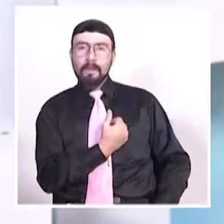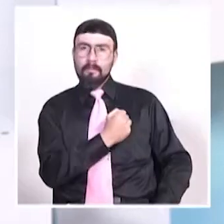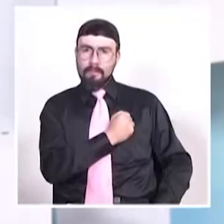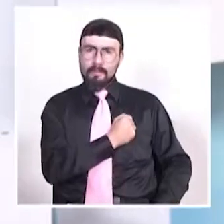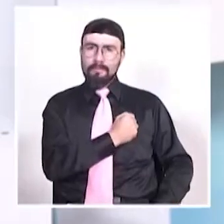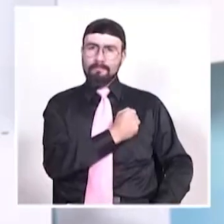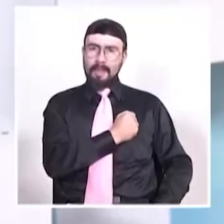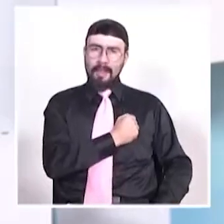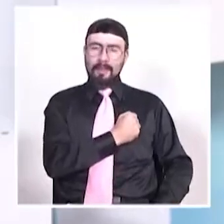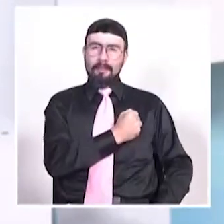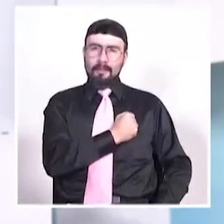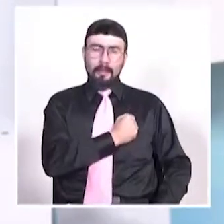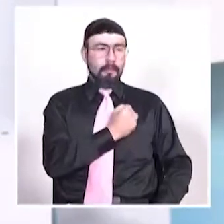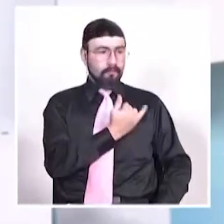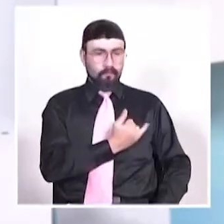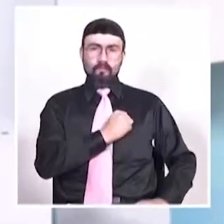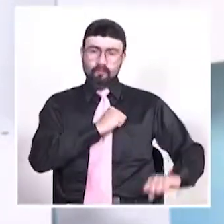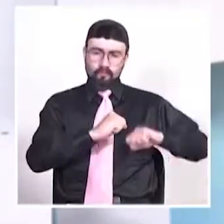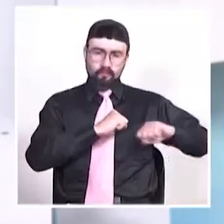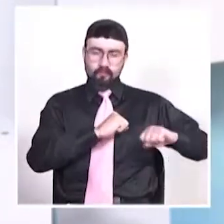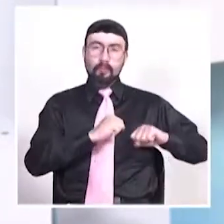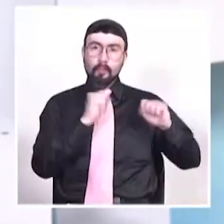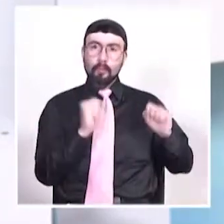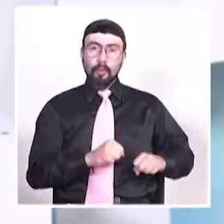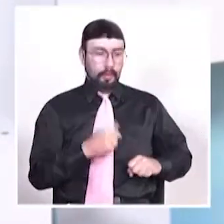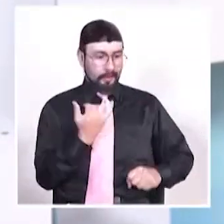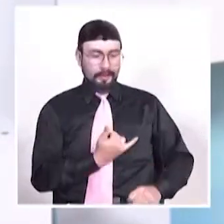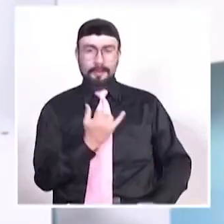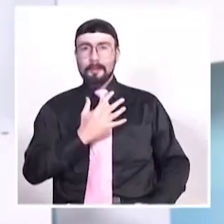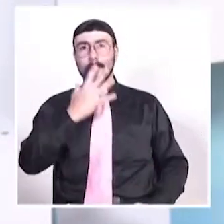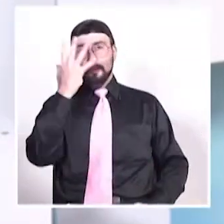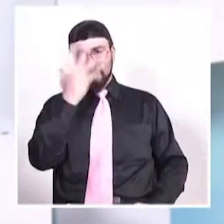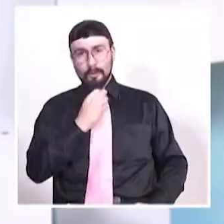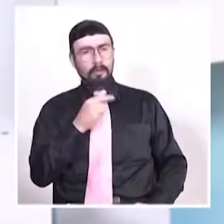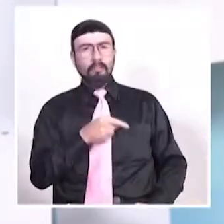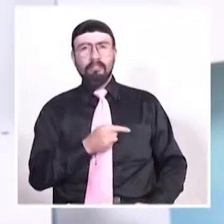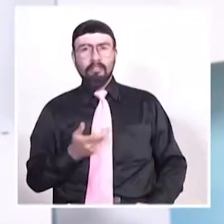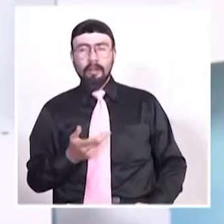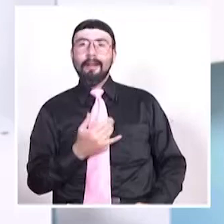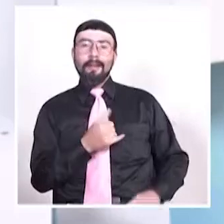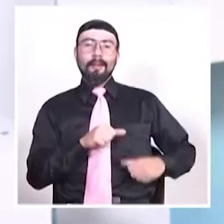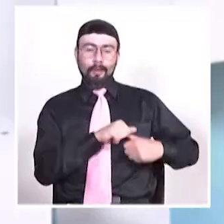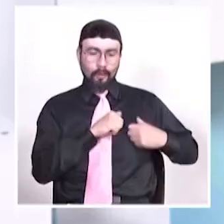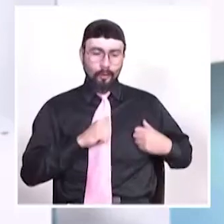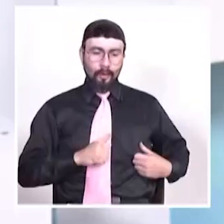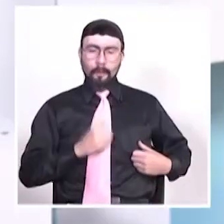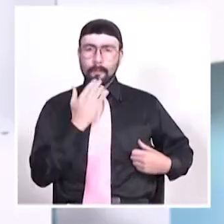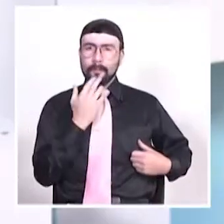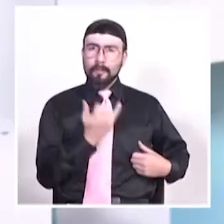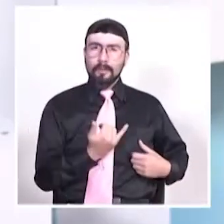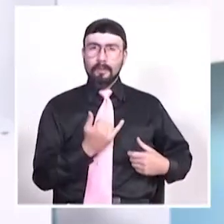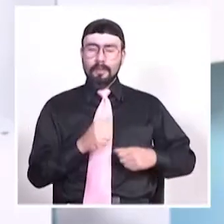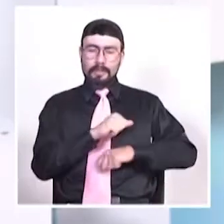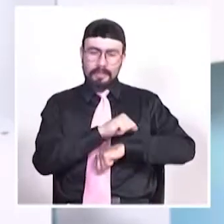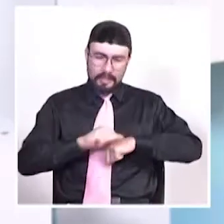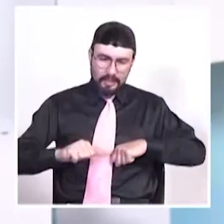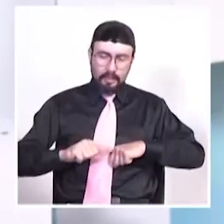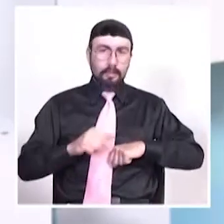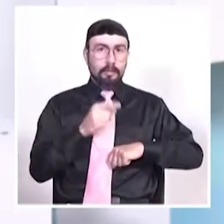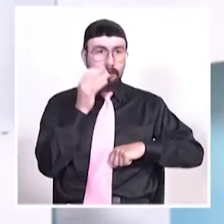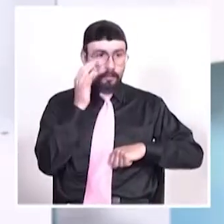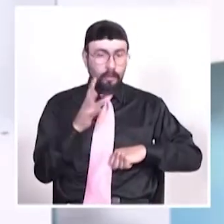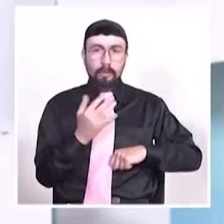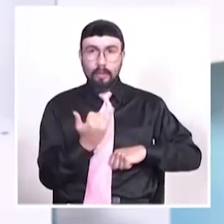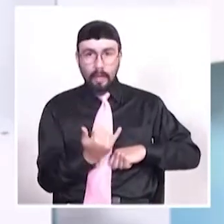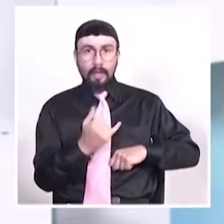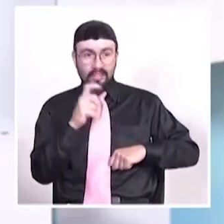hace que sencillamente se mueva. Es tan bonito esto que el corazón en las cirugías, de pronto, donde debe de